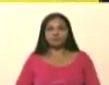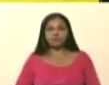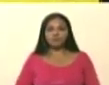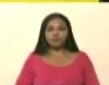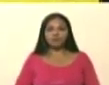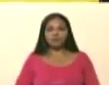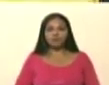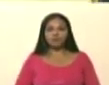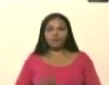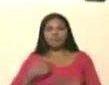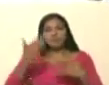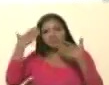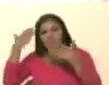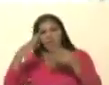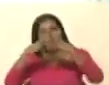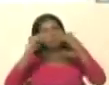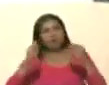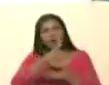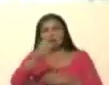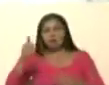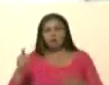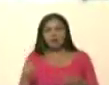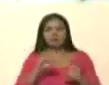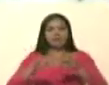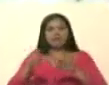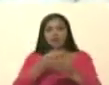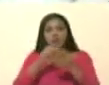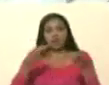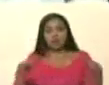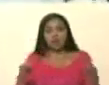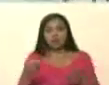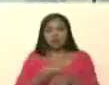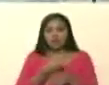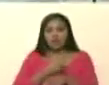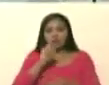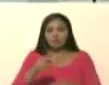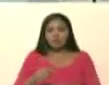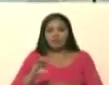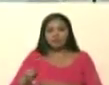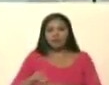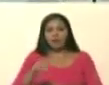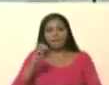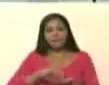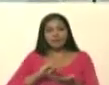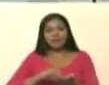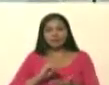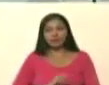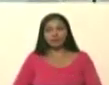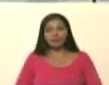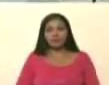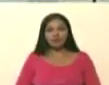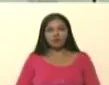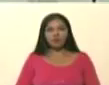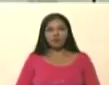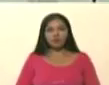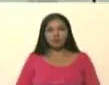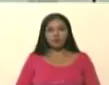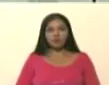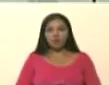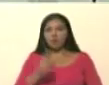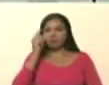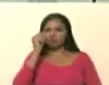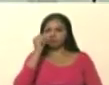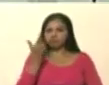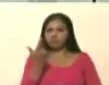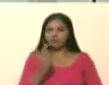mis saludos a todos hasta el secretario general del gobierno del estado miranda don rodolfo sanz